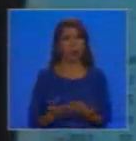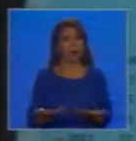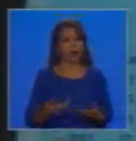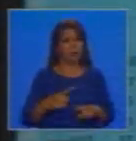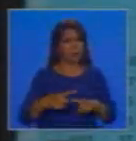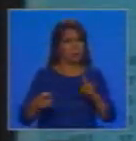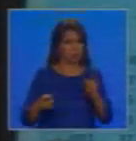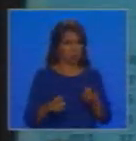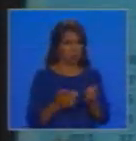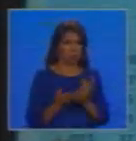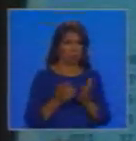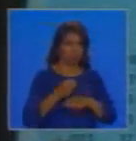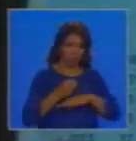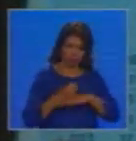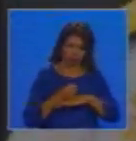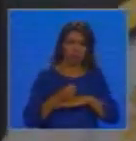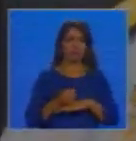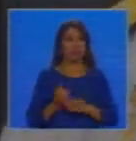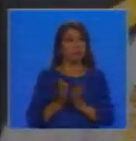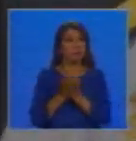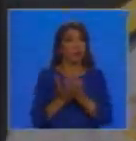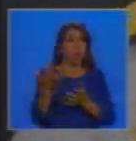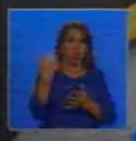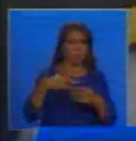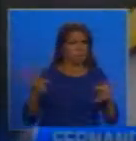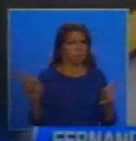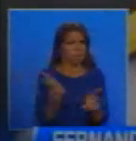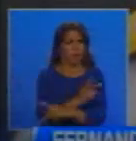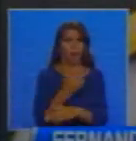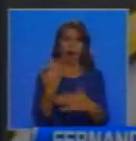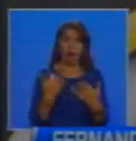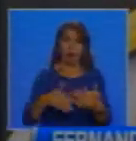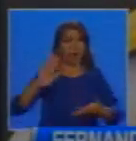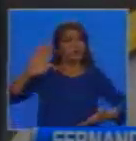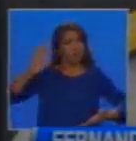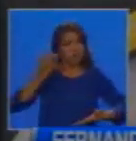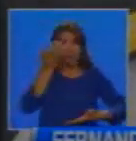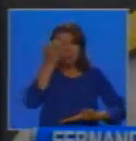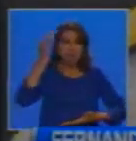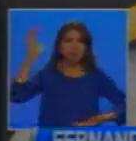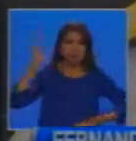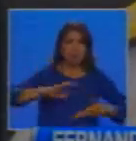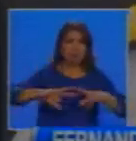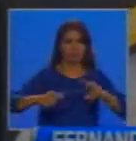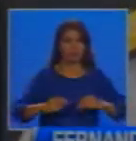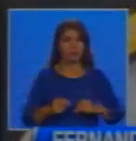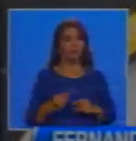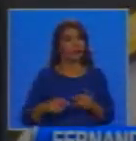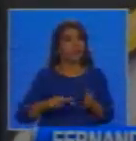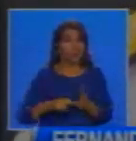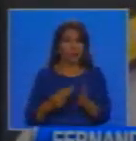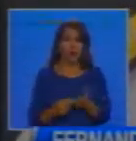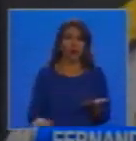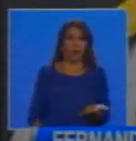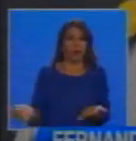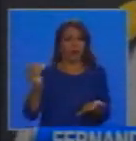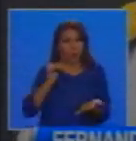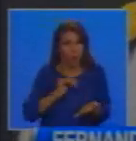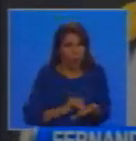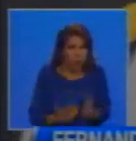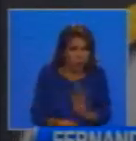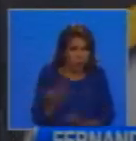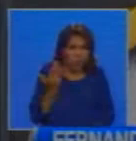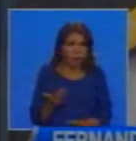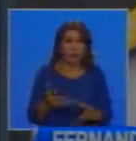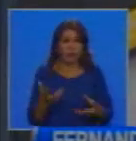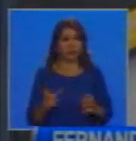delincuencia marítima ha disminuido. Aparentemente es el caso de que están ha incrementado los delitos en el mar, y no es así, como les puedo